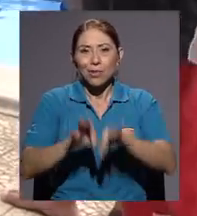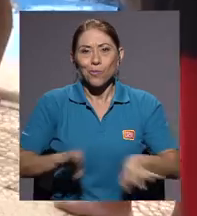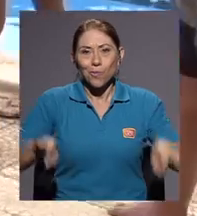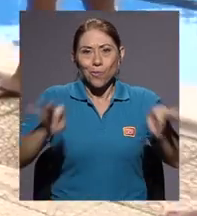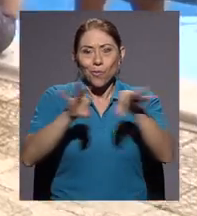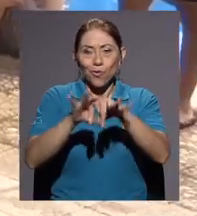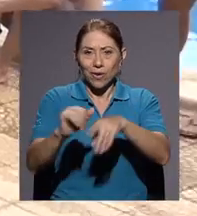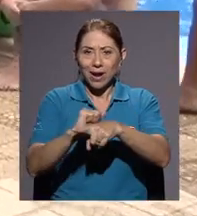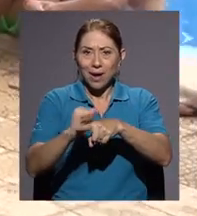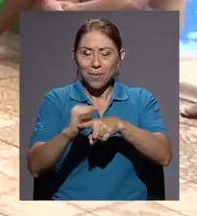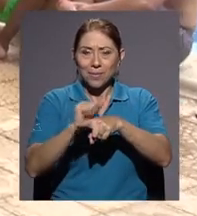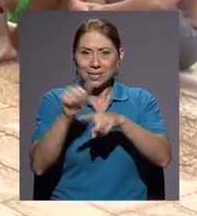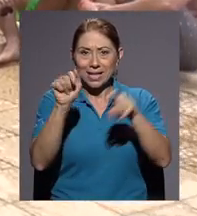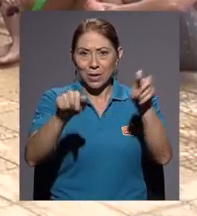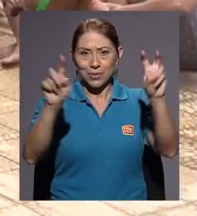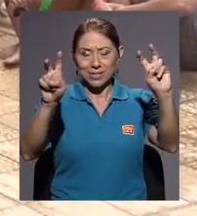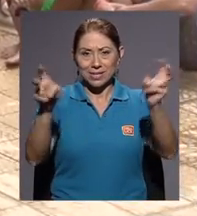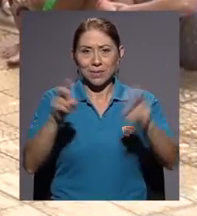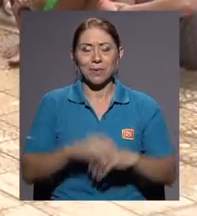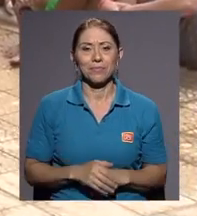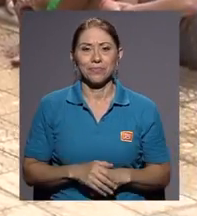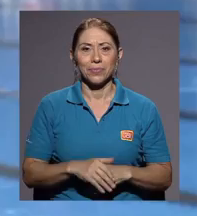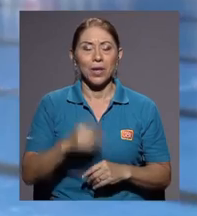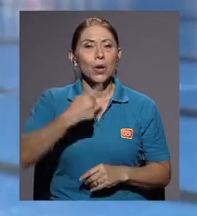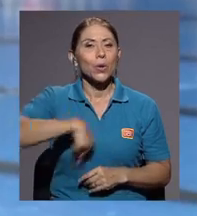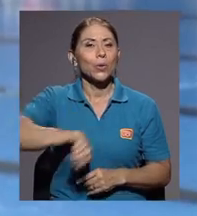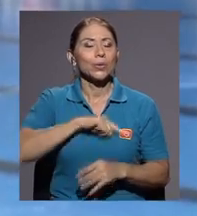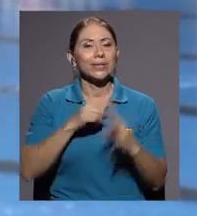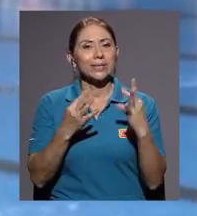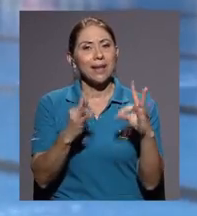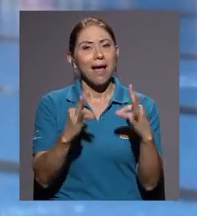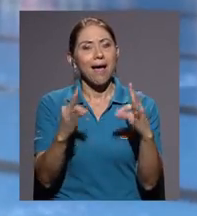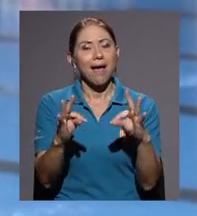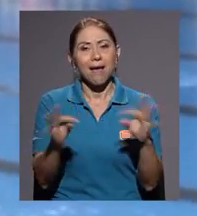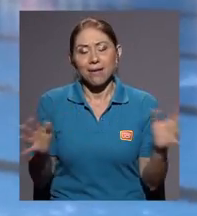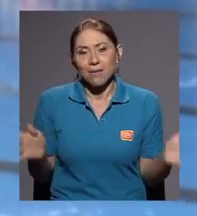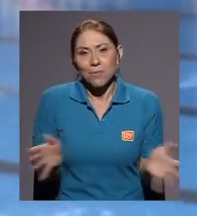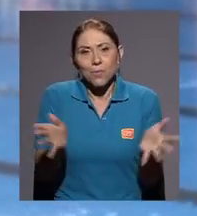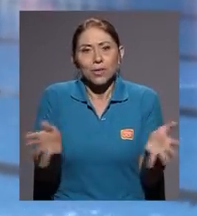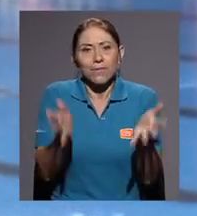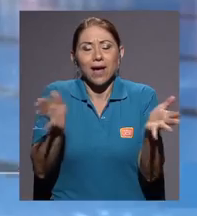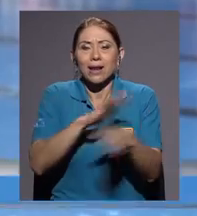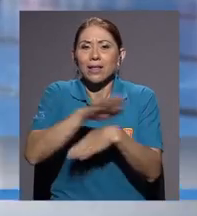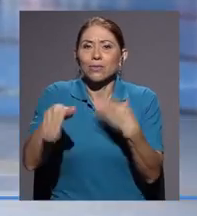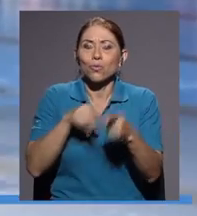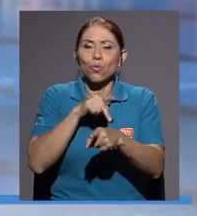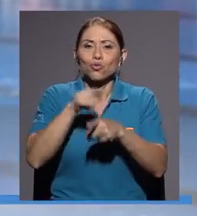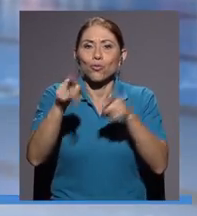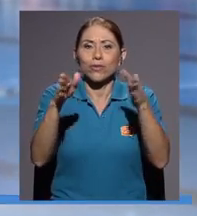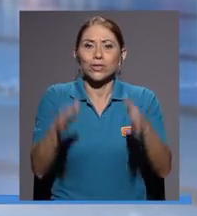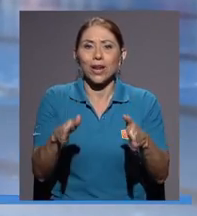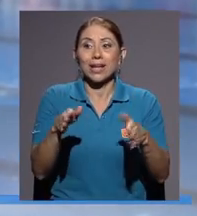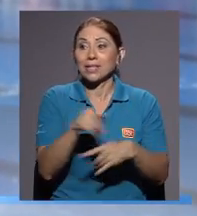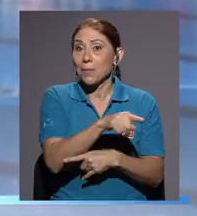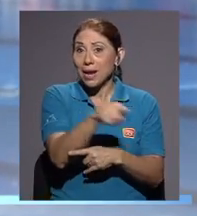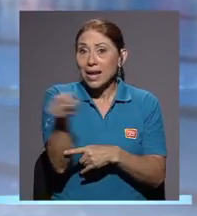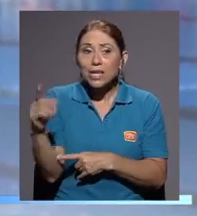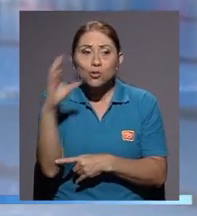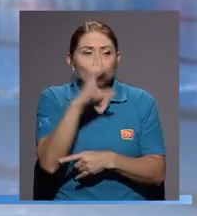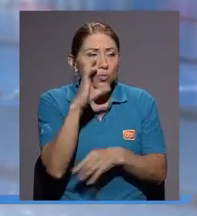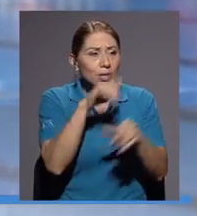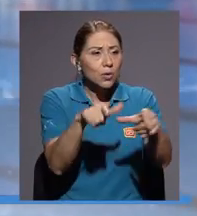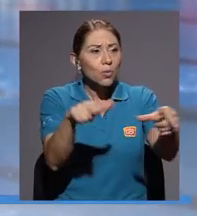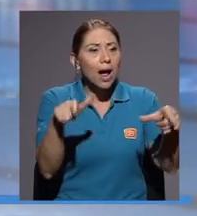sobre este tema. Estamos tratando de motivar a todos nuestros profesionales para que busquen los espacios acuáticos para